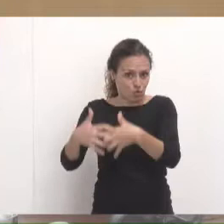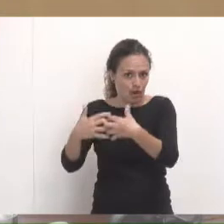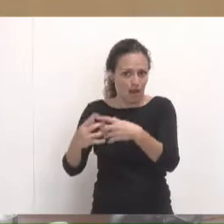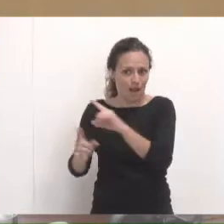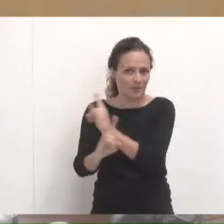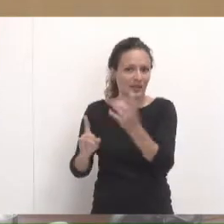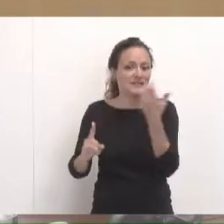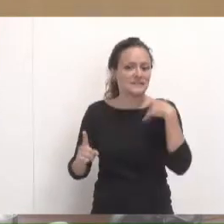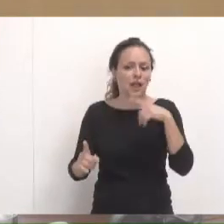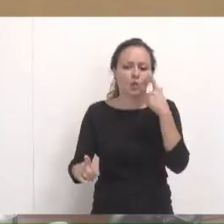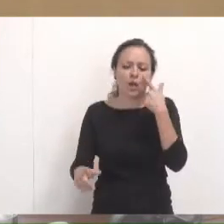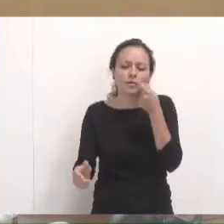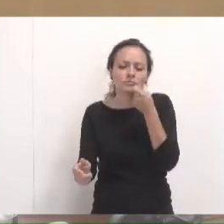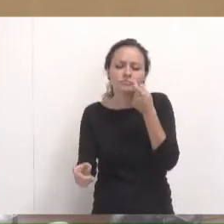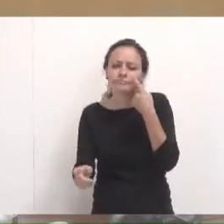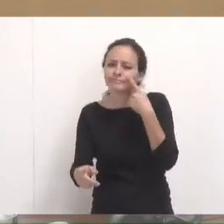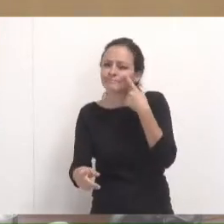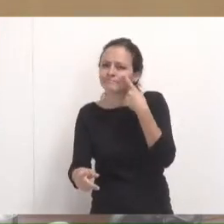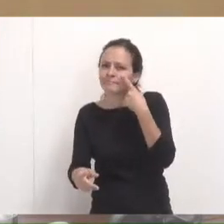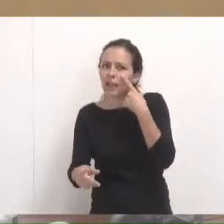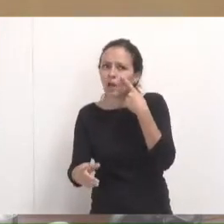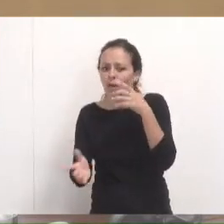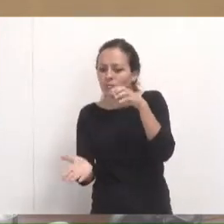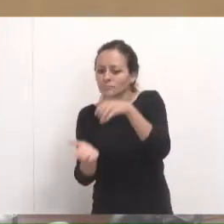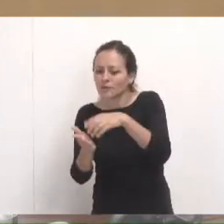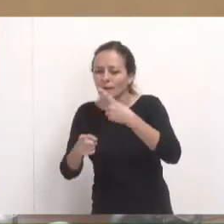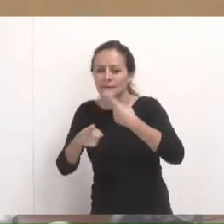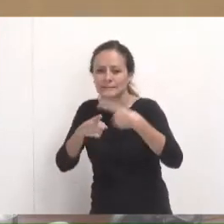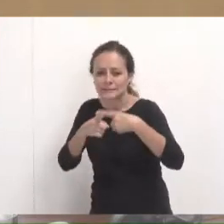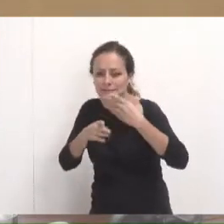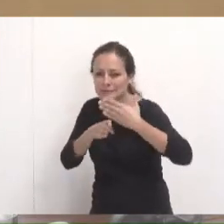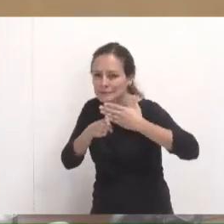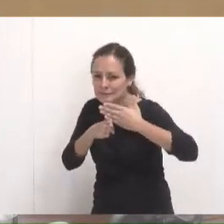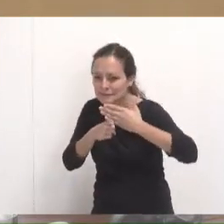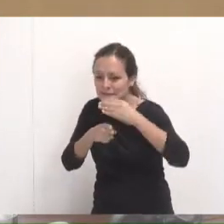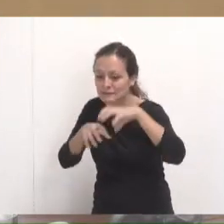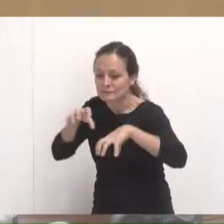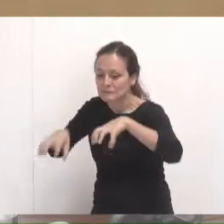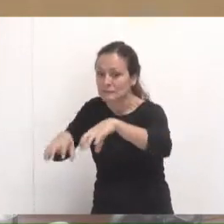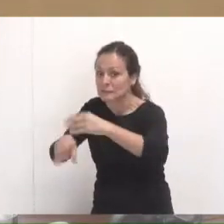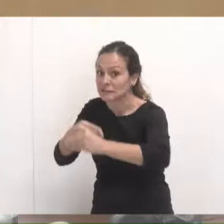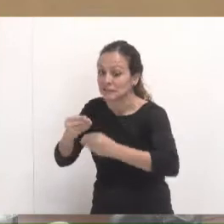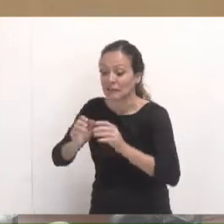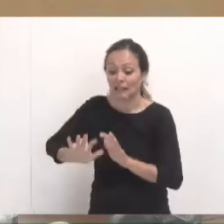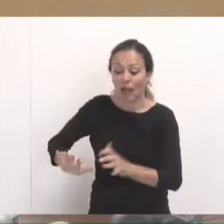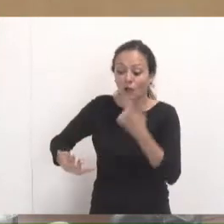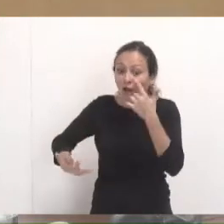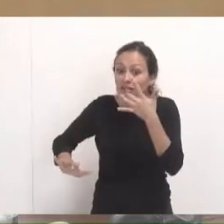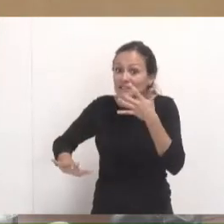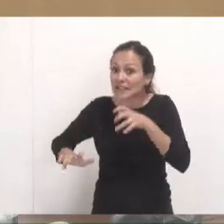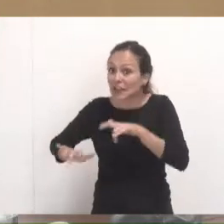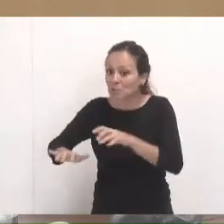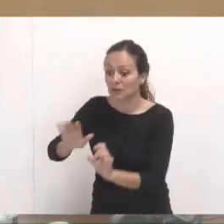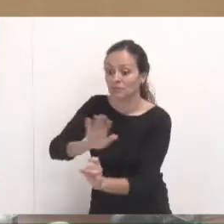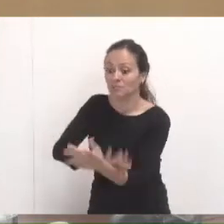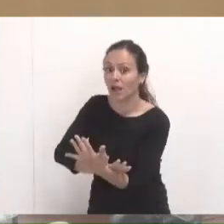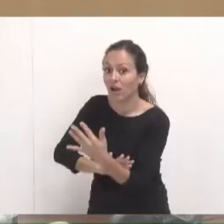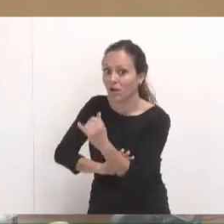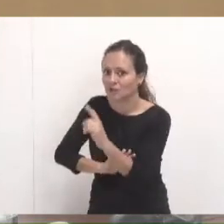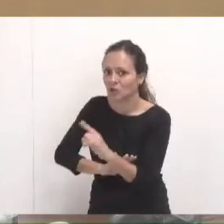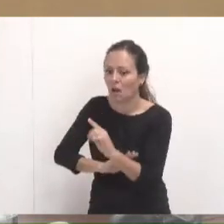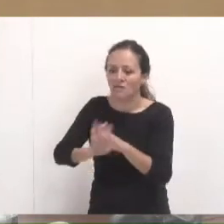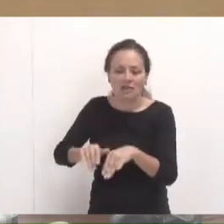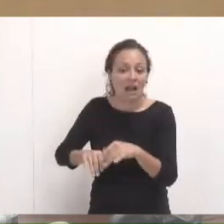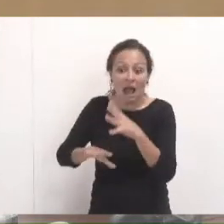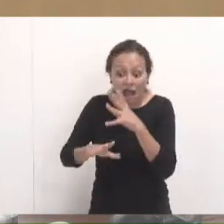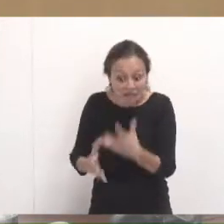testigos, las estacas para ver si hay termitas o no termitas, y a día de hoy no ha aparecido ninguna termita subterránea americana. Han